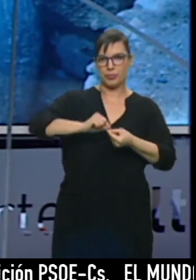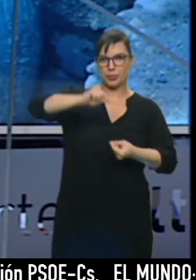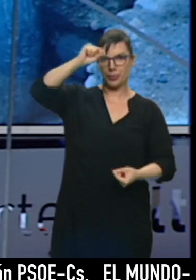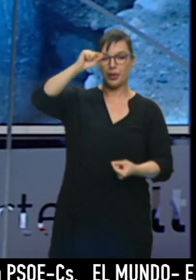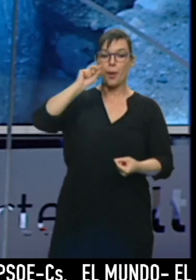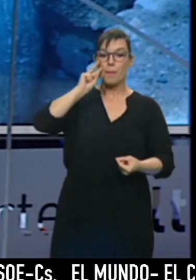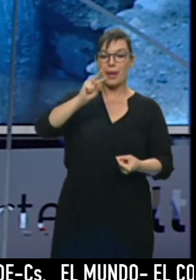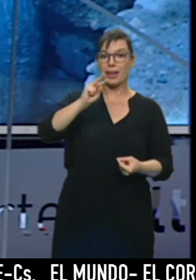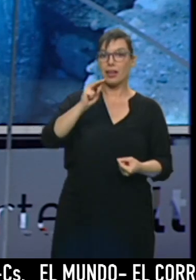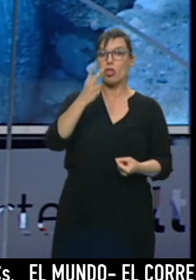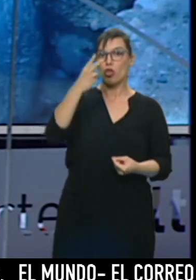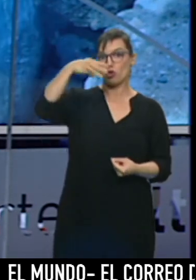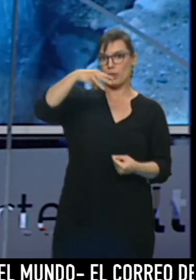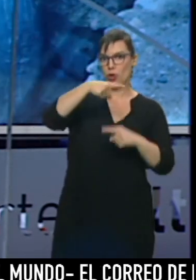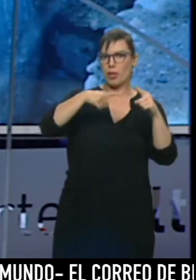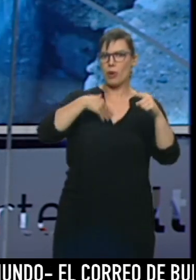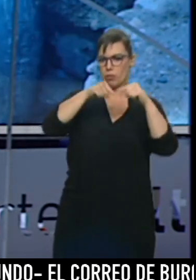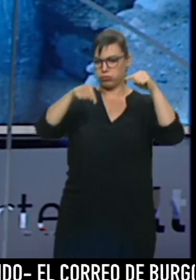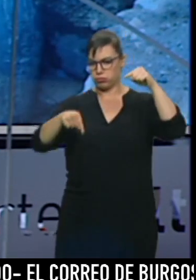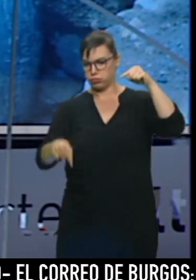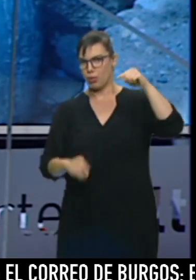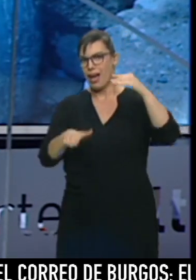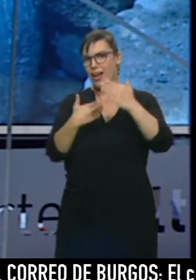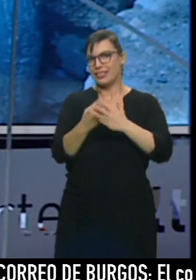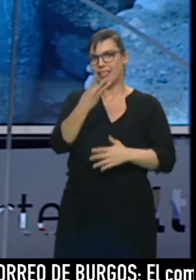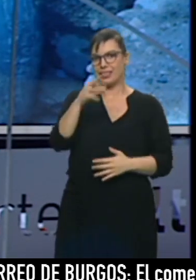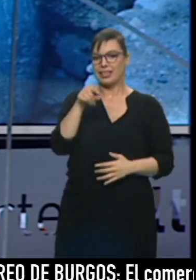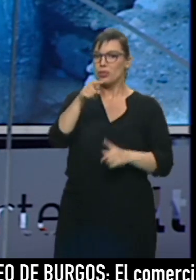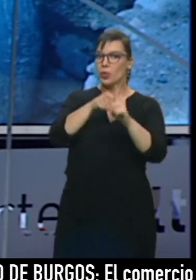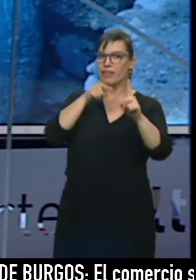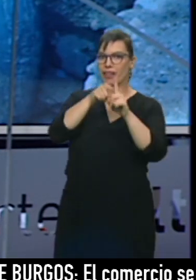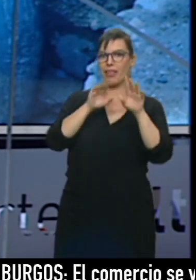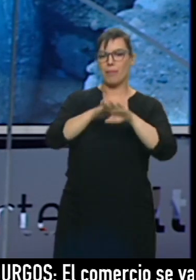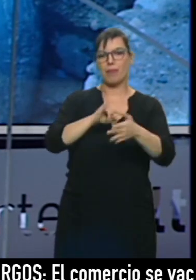aunque podría medir hasta 30. Es una de las grandes referencias de ese proyecto.